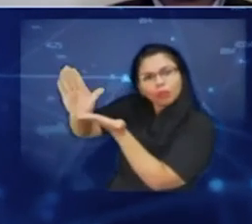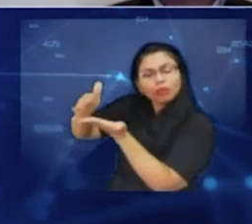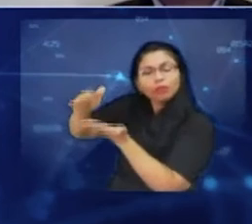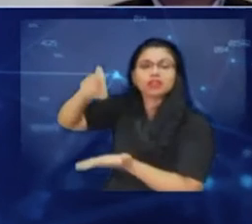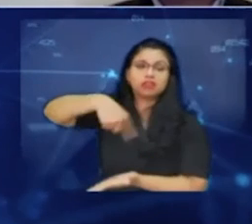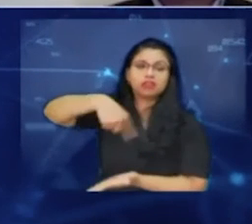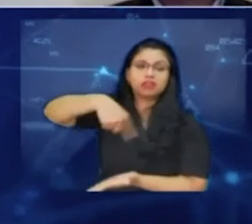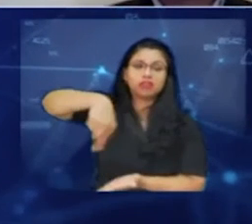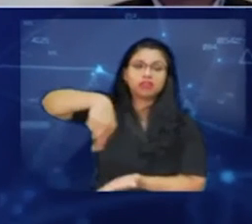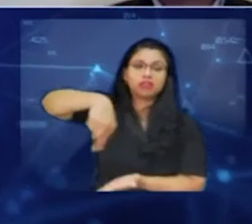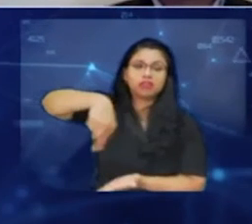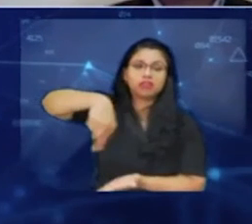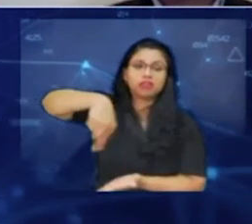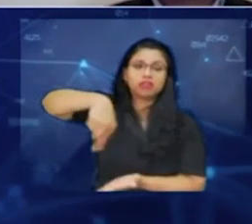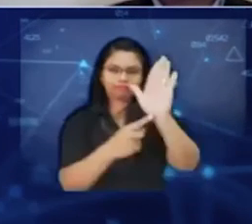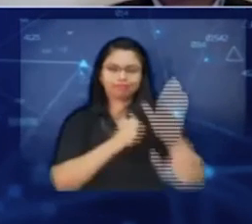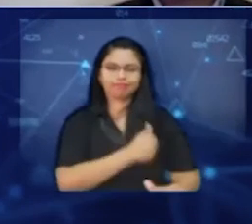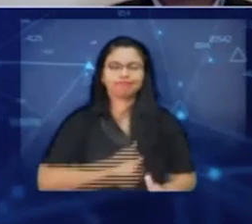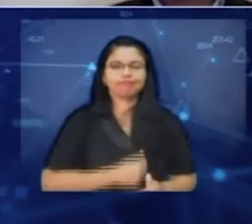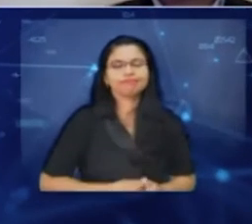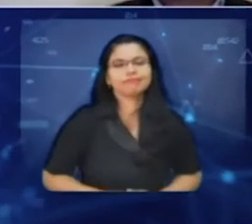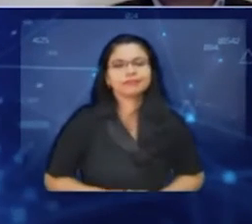Siguiente slide, por favor.